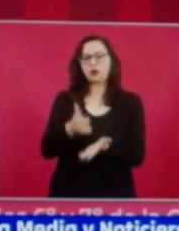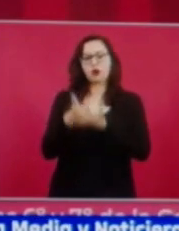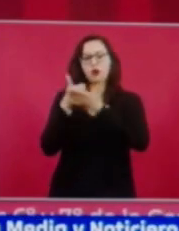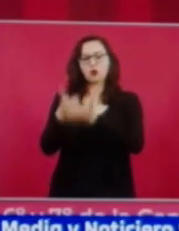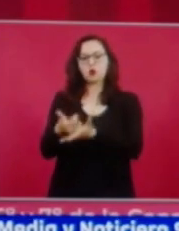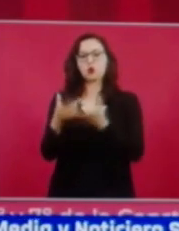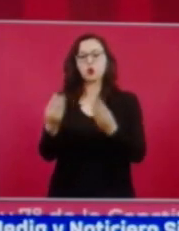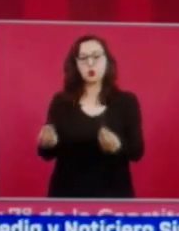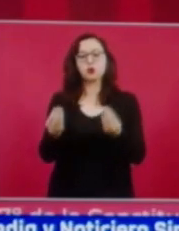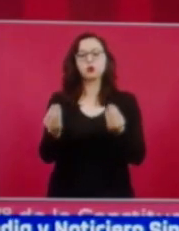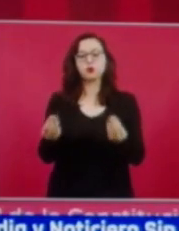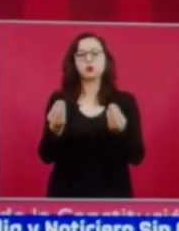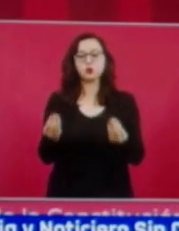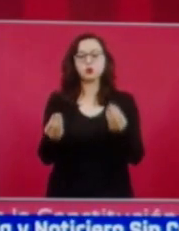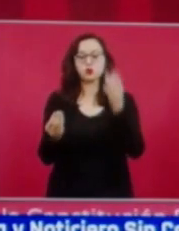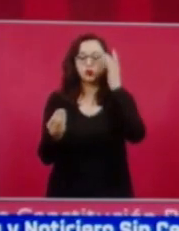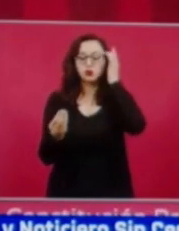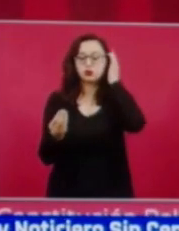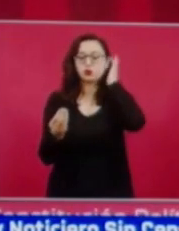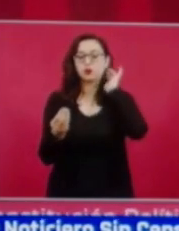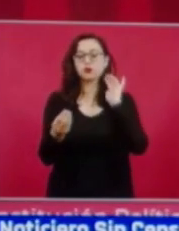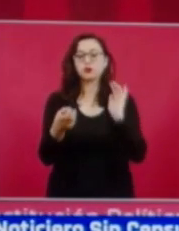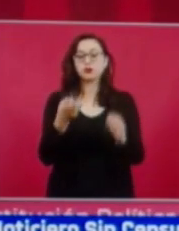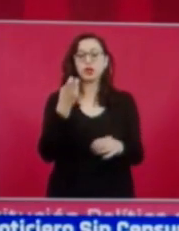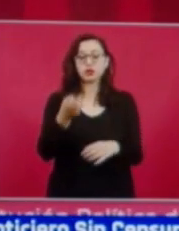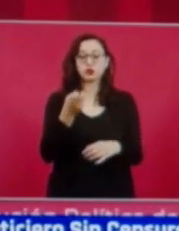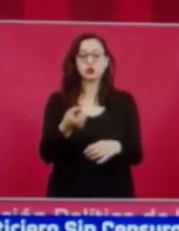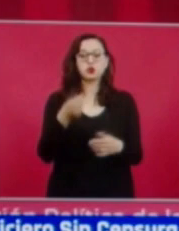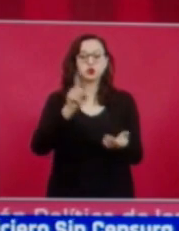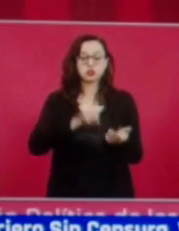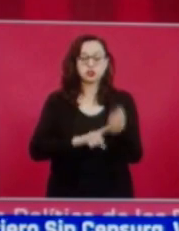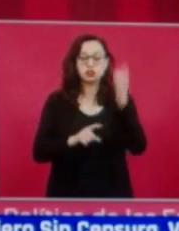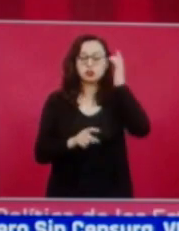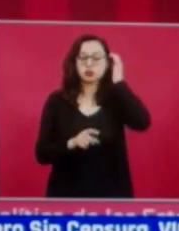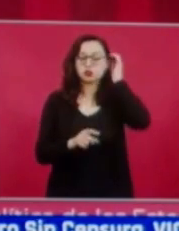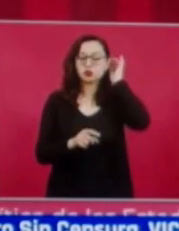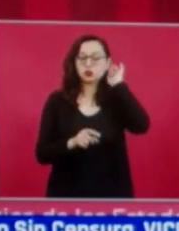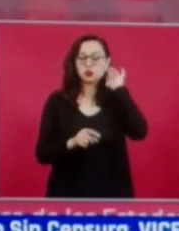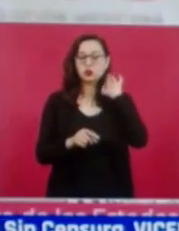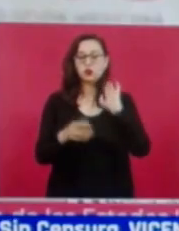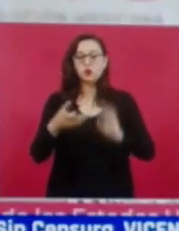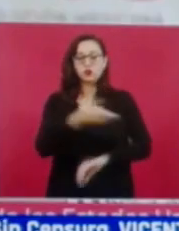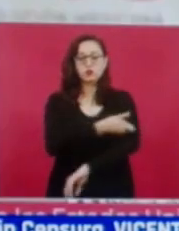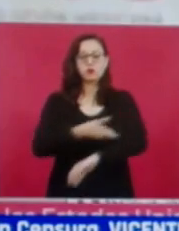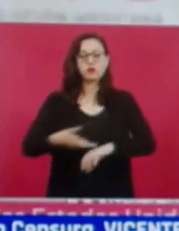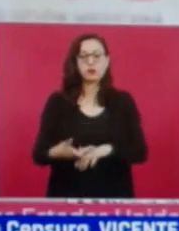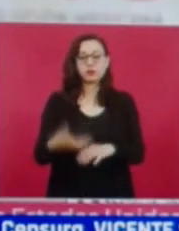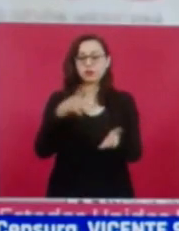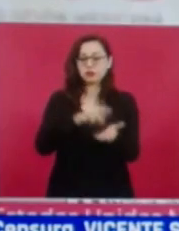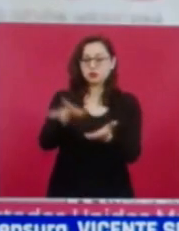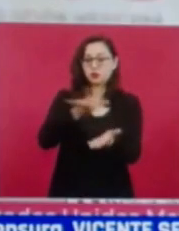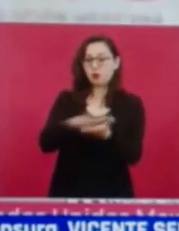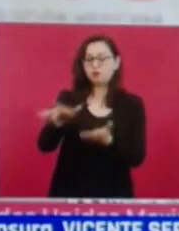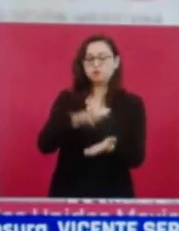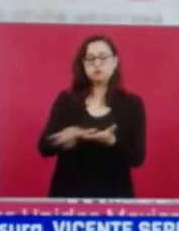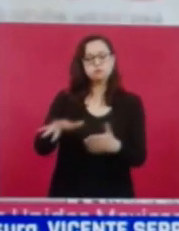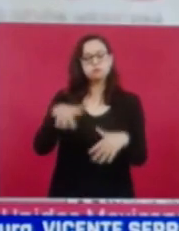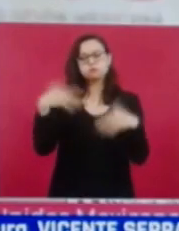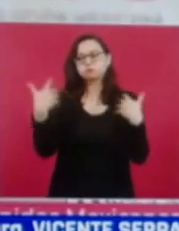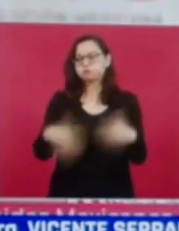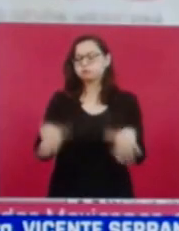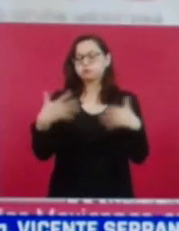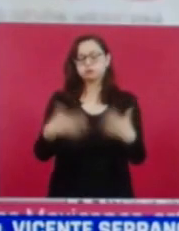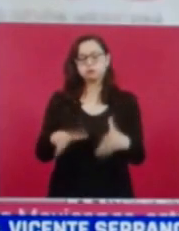la alternativa al mundo unipolar. Y esto es verdaderamente complicado porque de